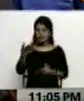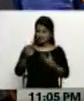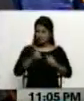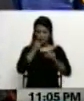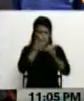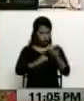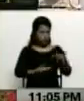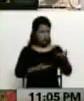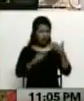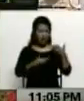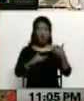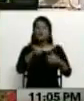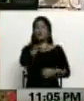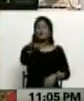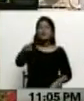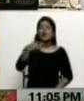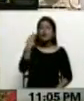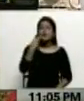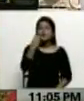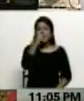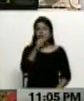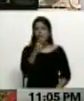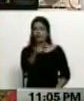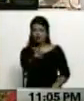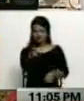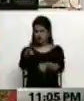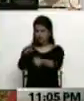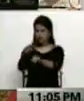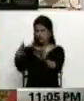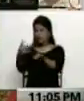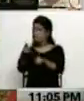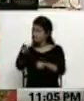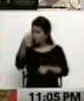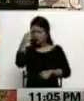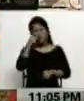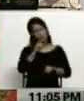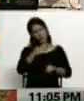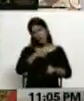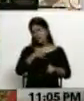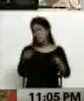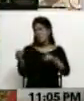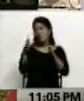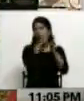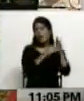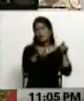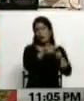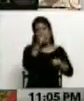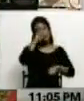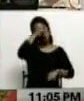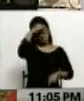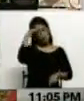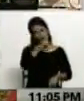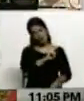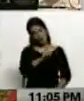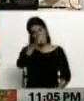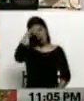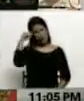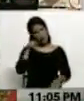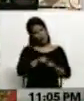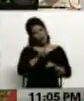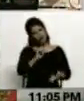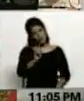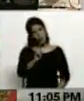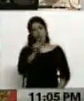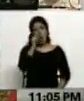Juan Carlos Caldera recibiendo muchachos ustedes tienen 20 eso no se debe hacer vale eso no se debe hacer un tipo